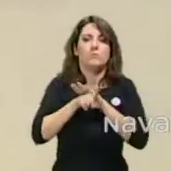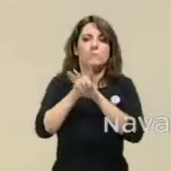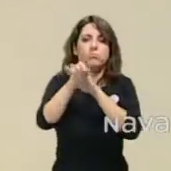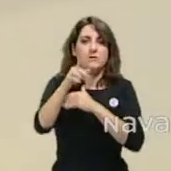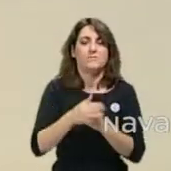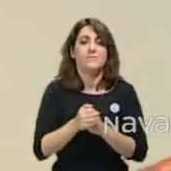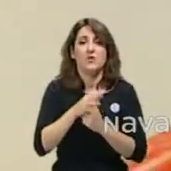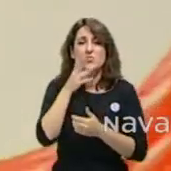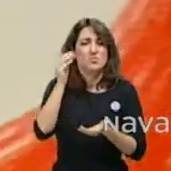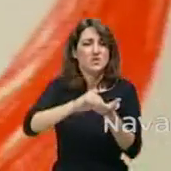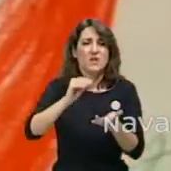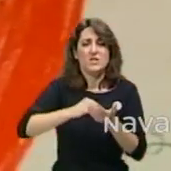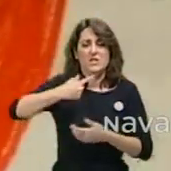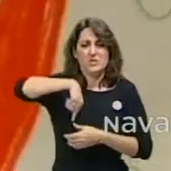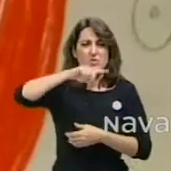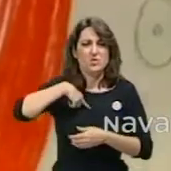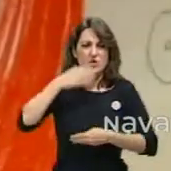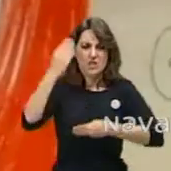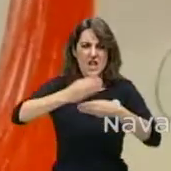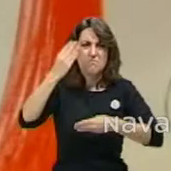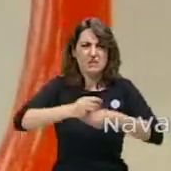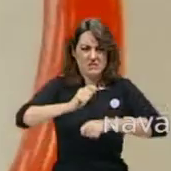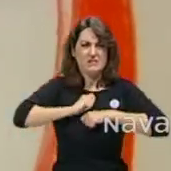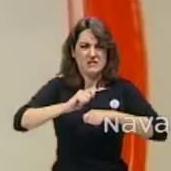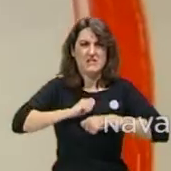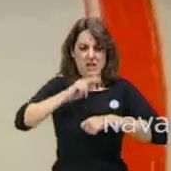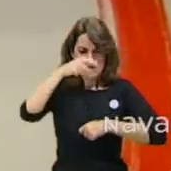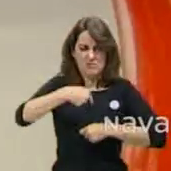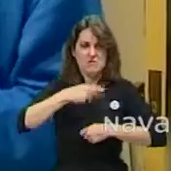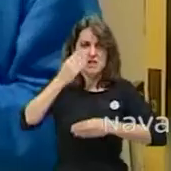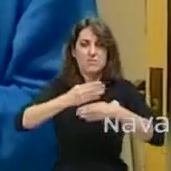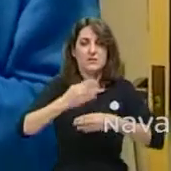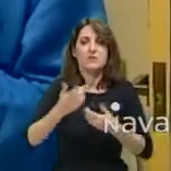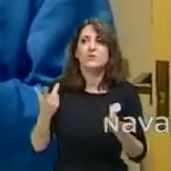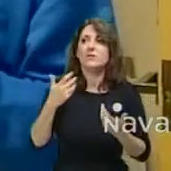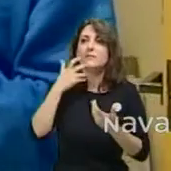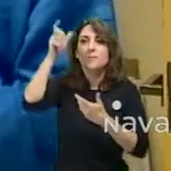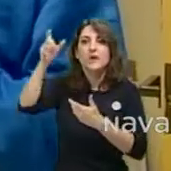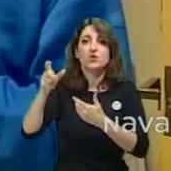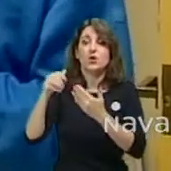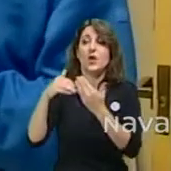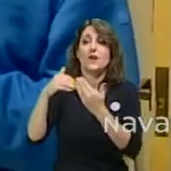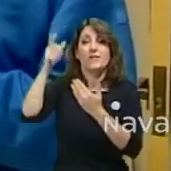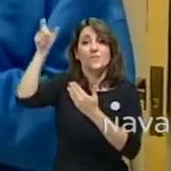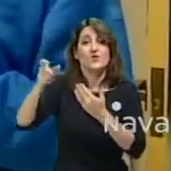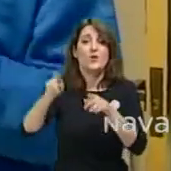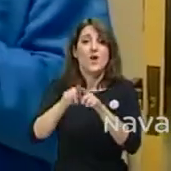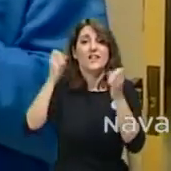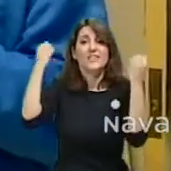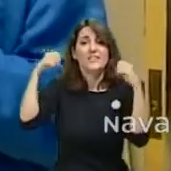nosotros mismos en impedimento para nuestros propios objetivos. Y descubrir eso con una ayuda externa, que suele ser el coach,